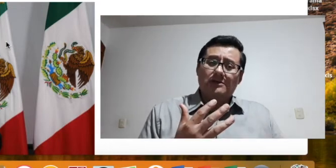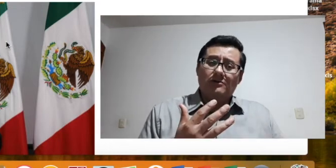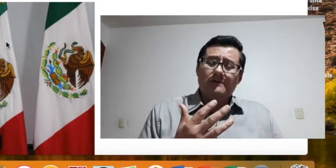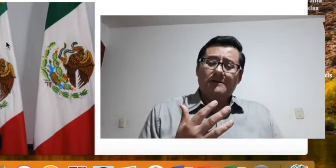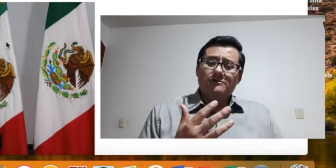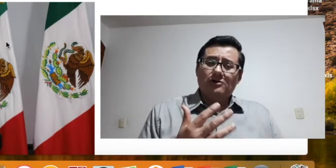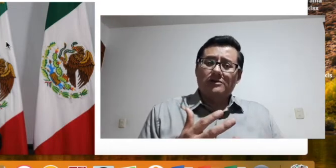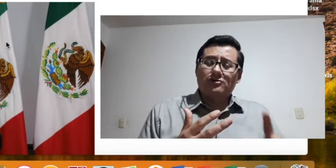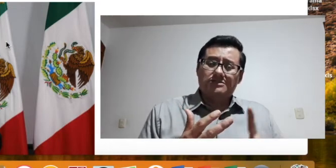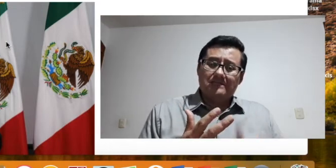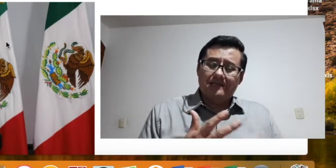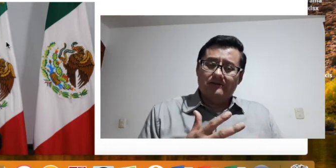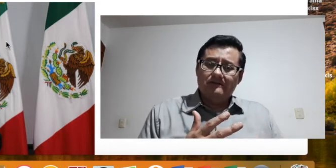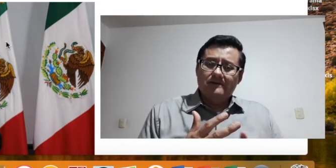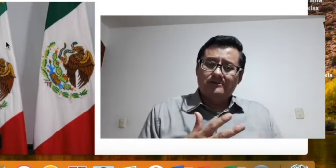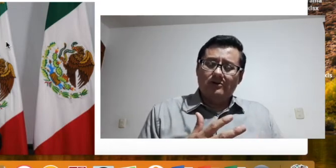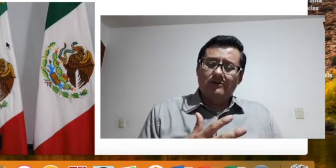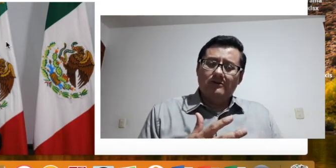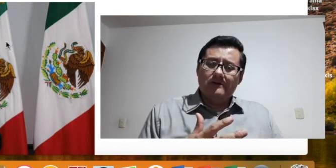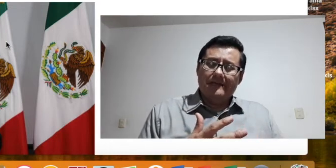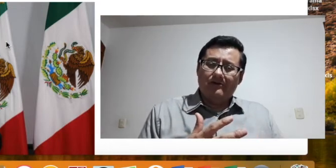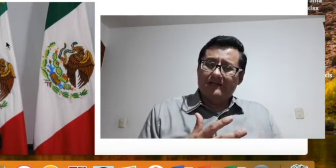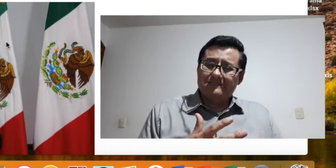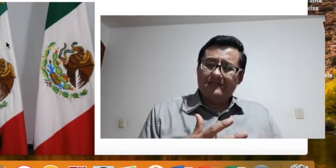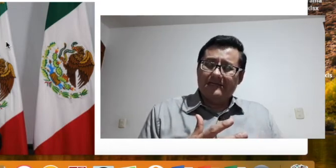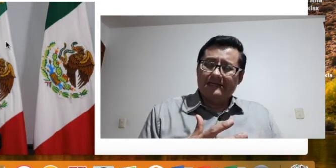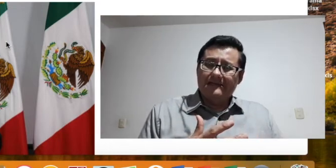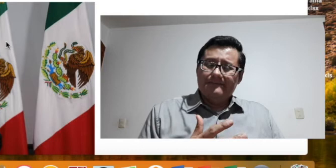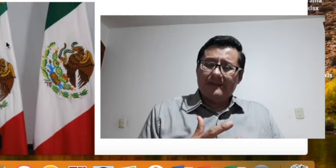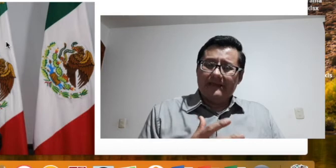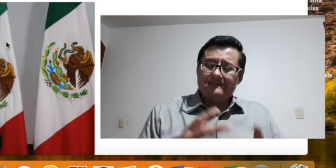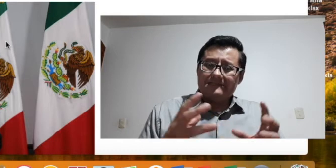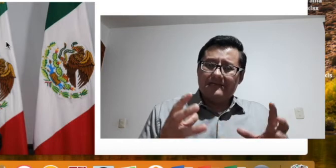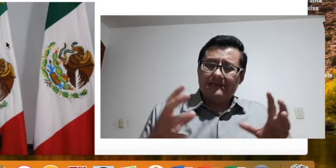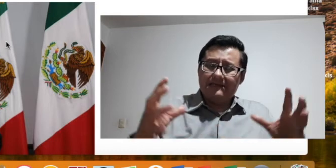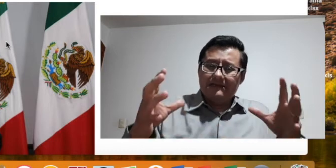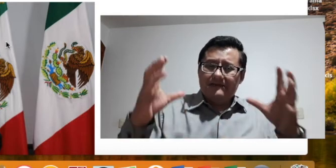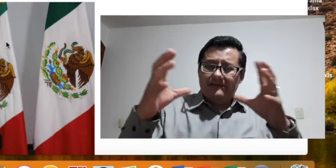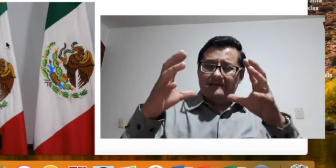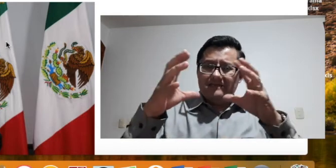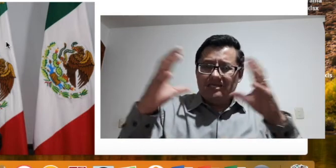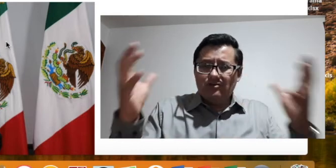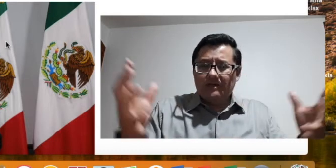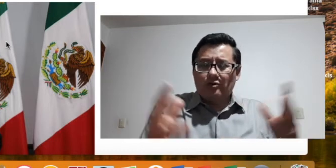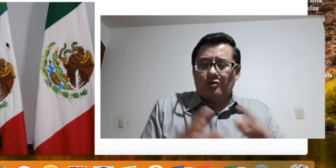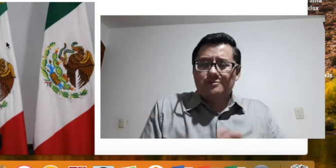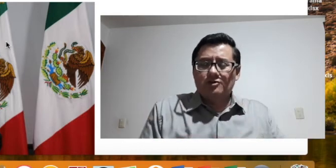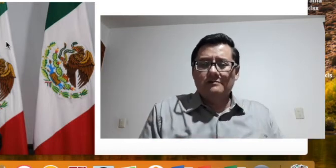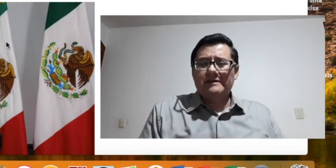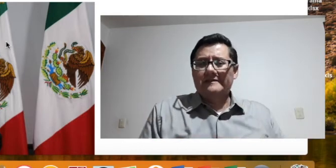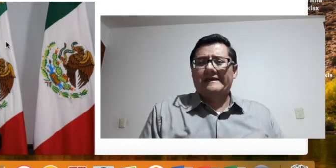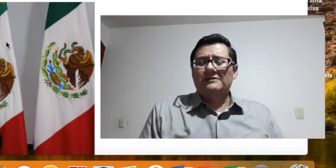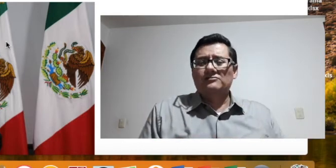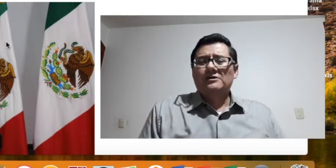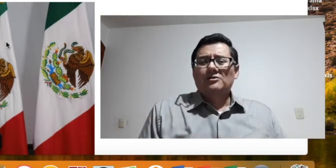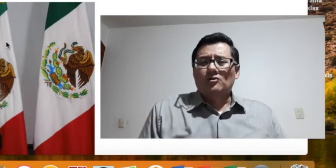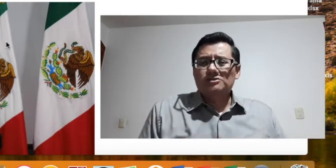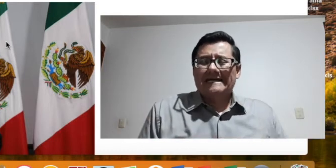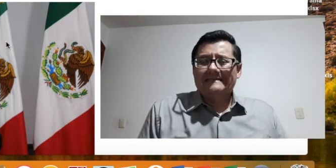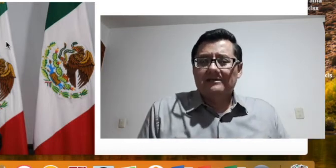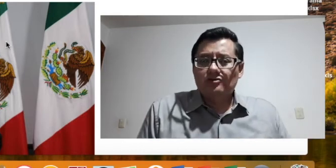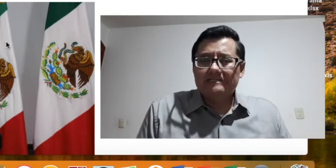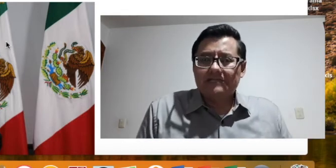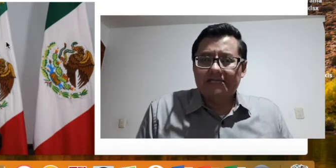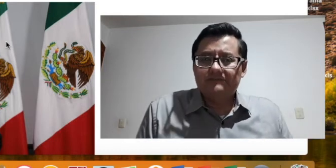como dijo, todo el cochinero, todo, ahora sí que este nido de corrupción que dejaron